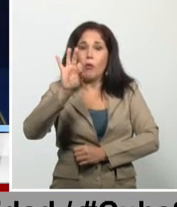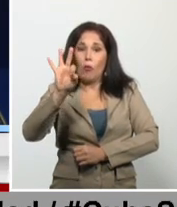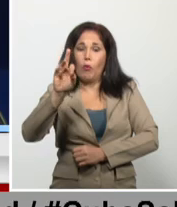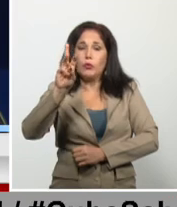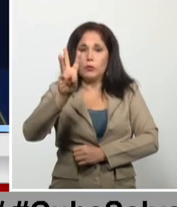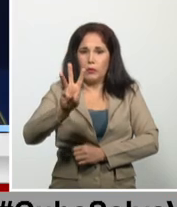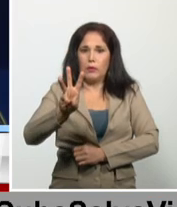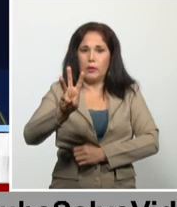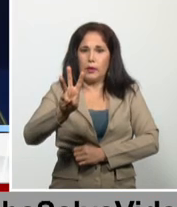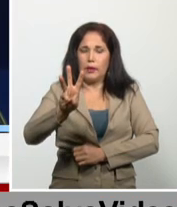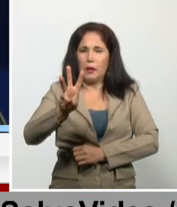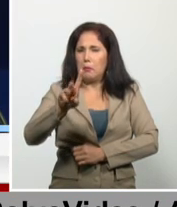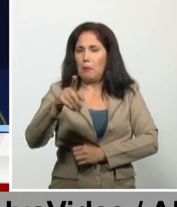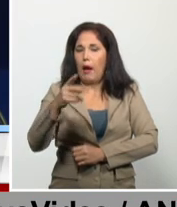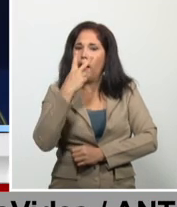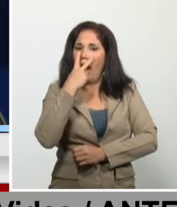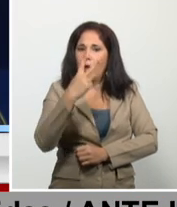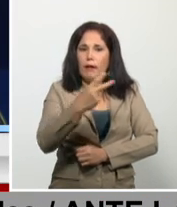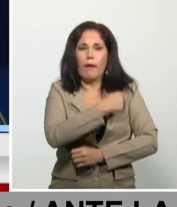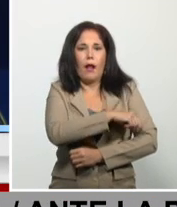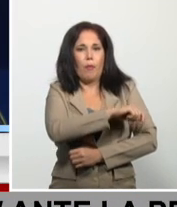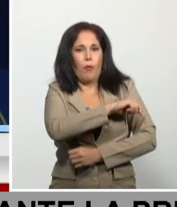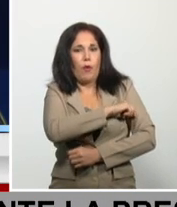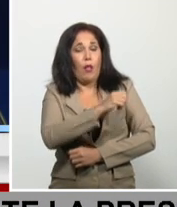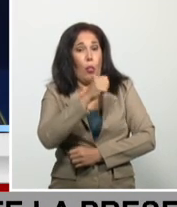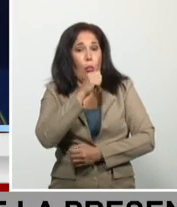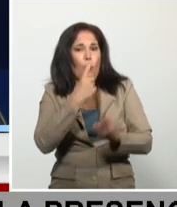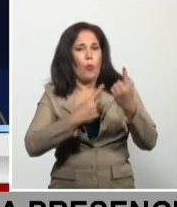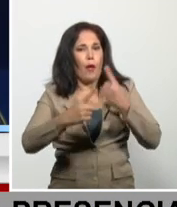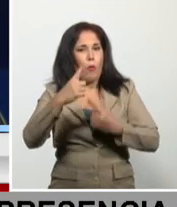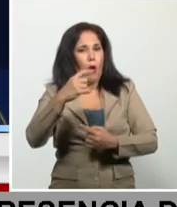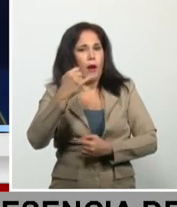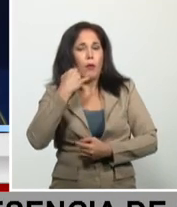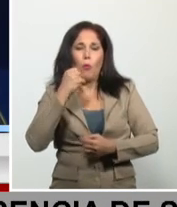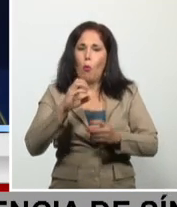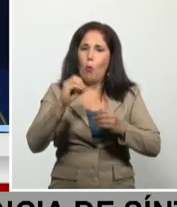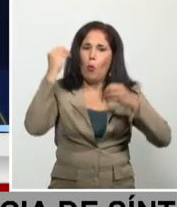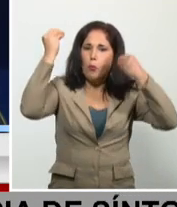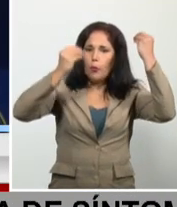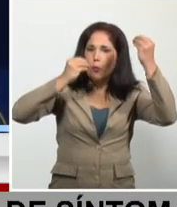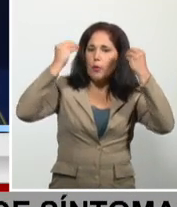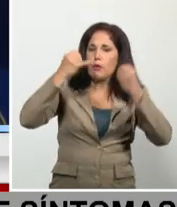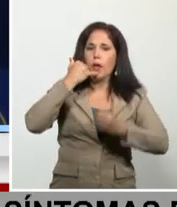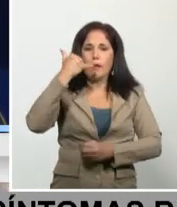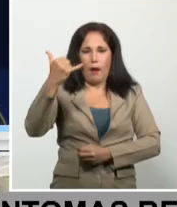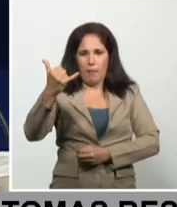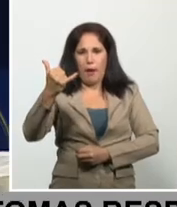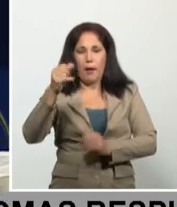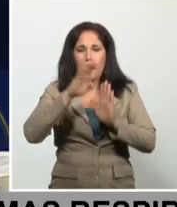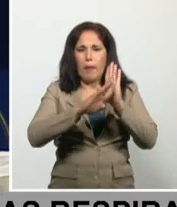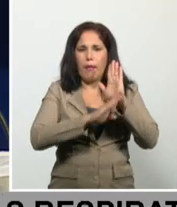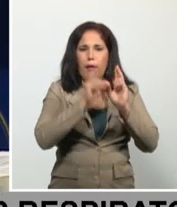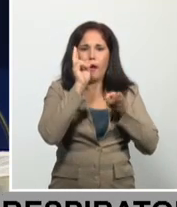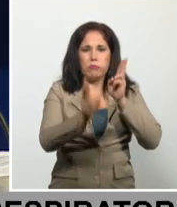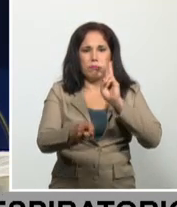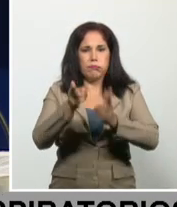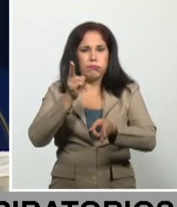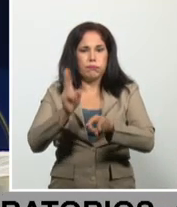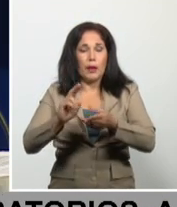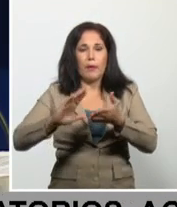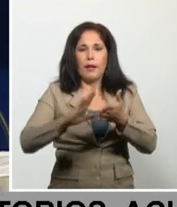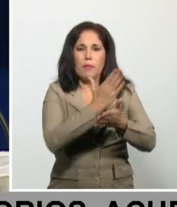872-583, para atender a la población y esclarecer sus dudas o preocupaciones sobre las medidas orientadas para